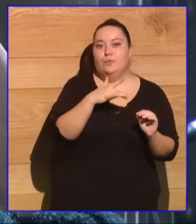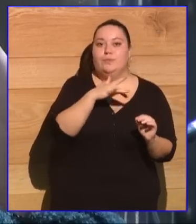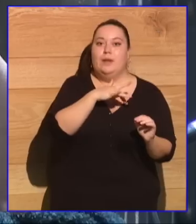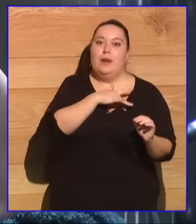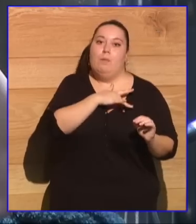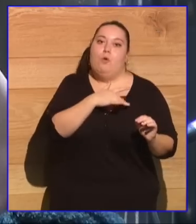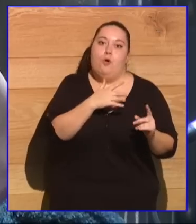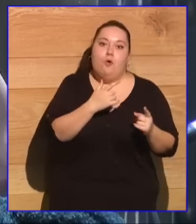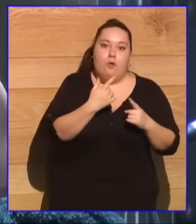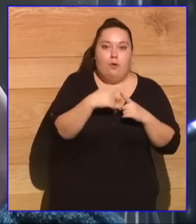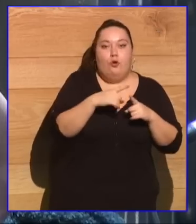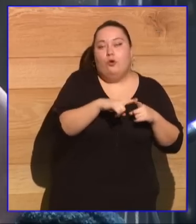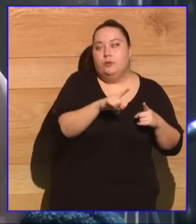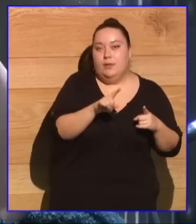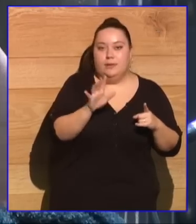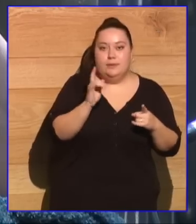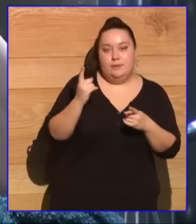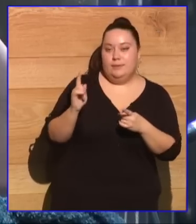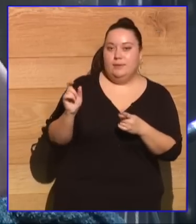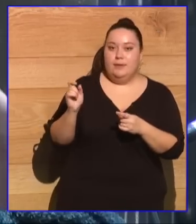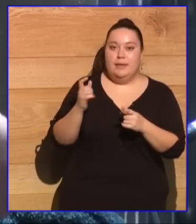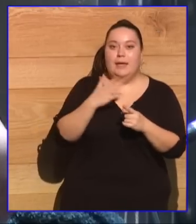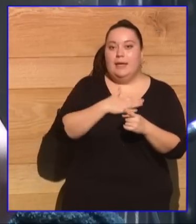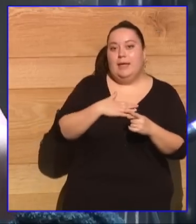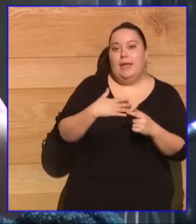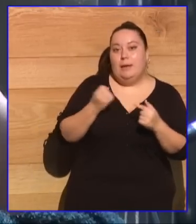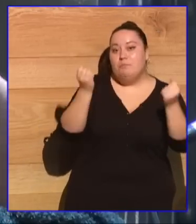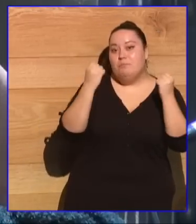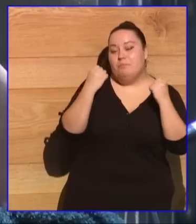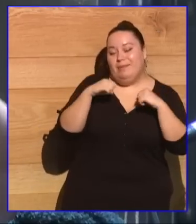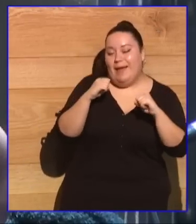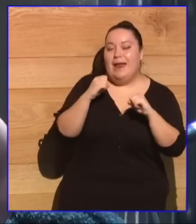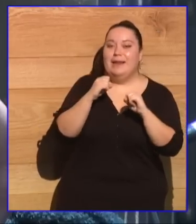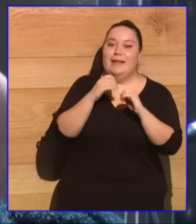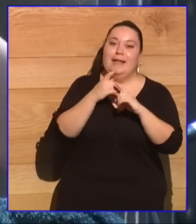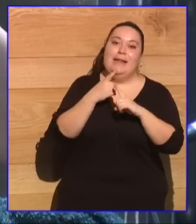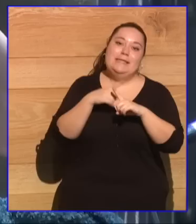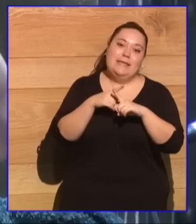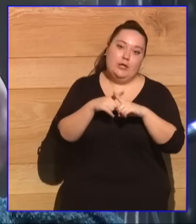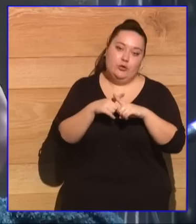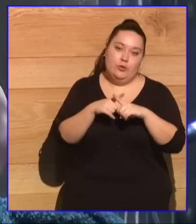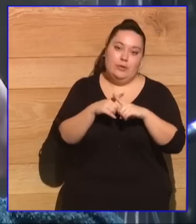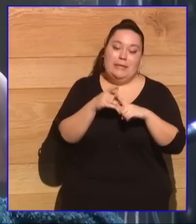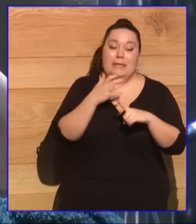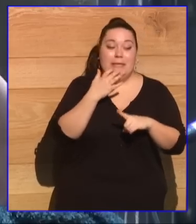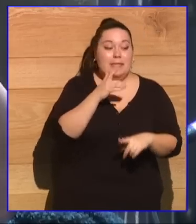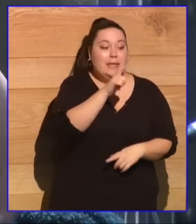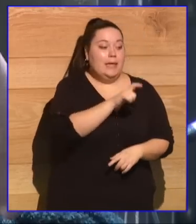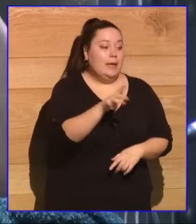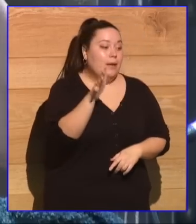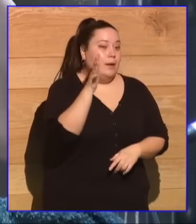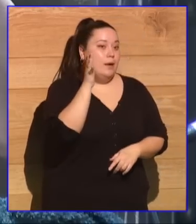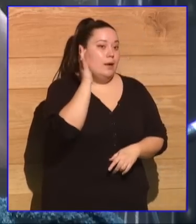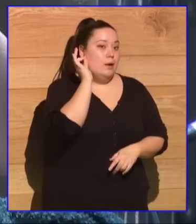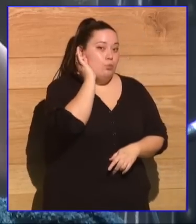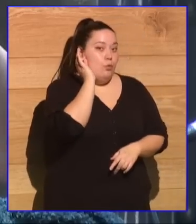que, debido a la sobreprotección, desea practicar el sexo y cuando se encuentra con otras muchachas, le acaba